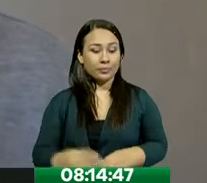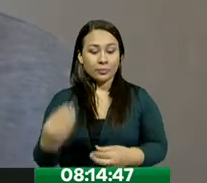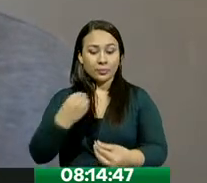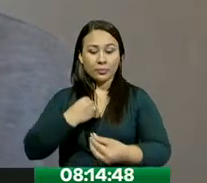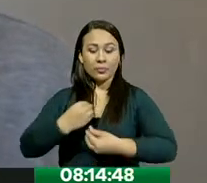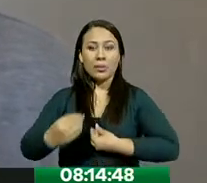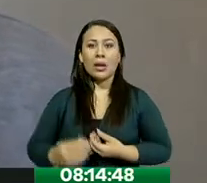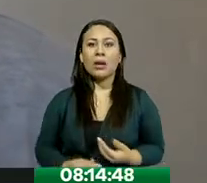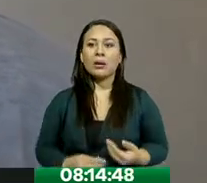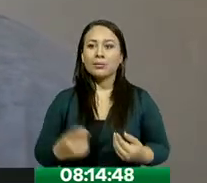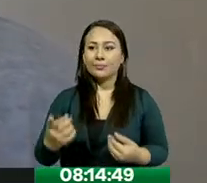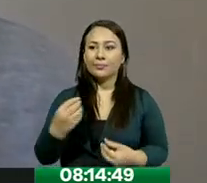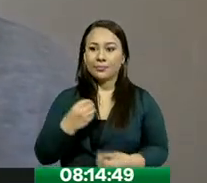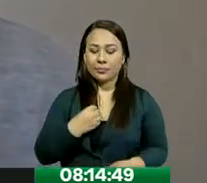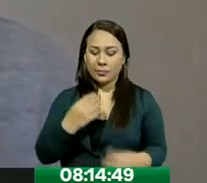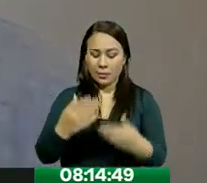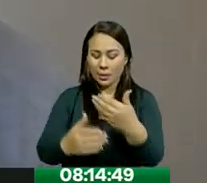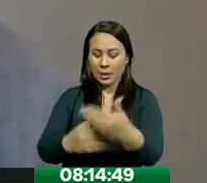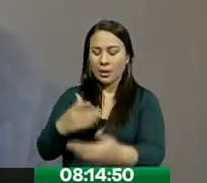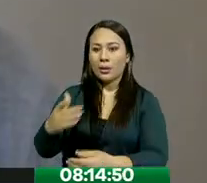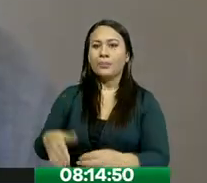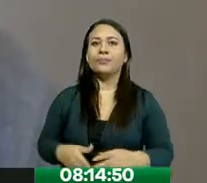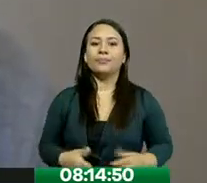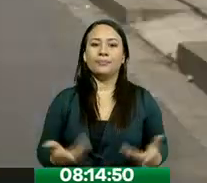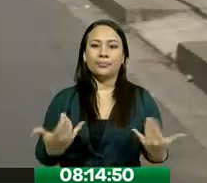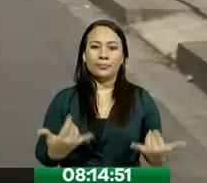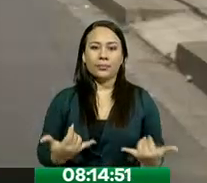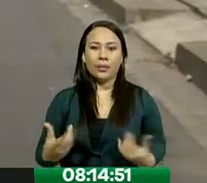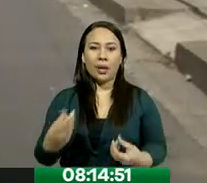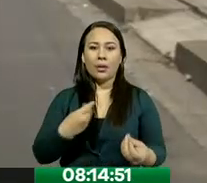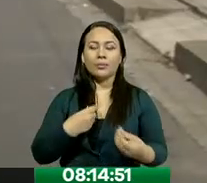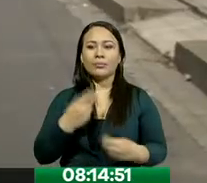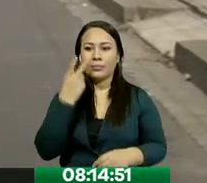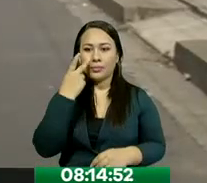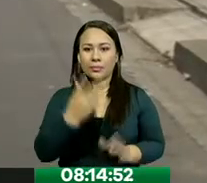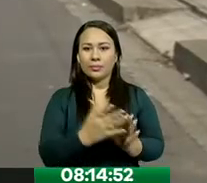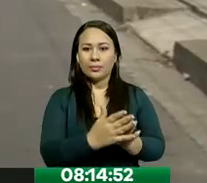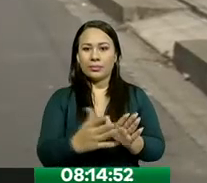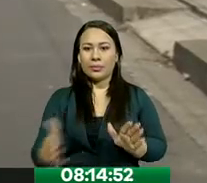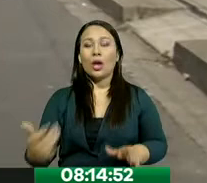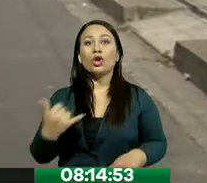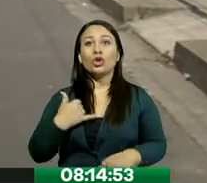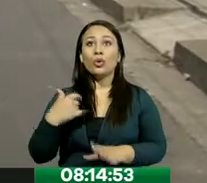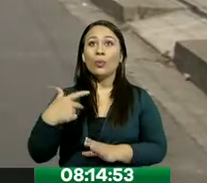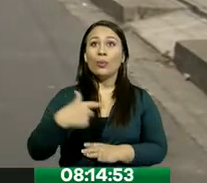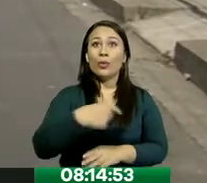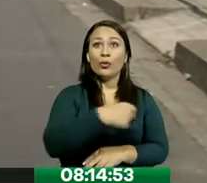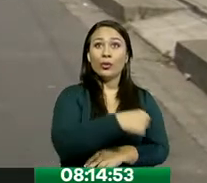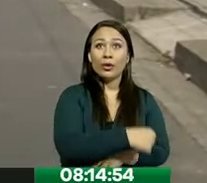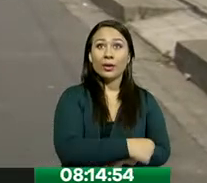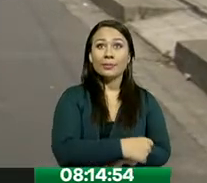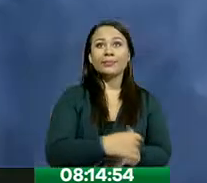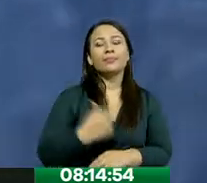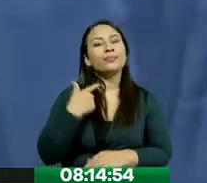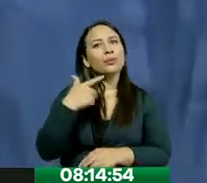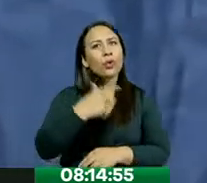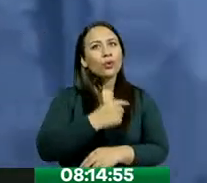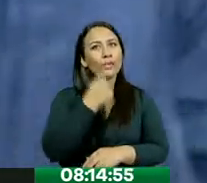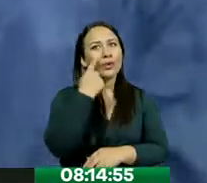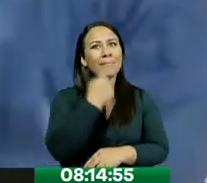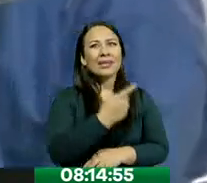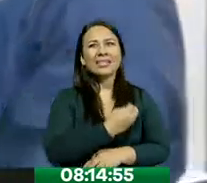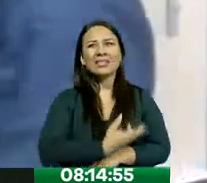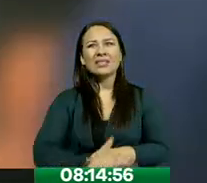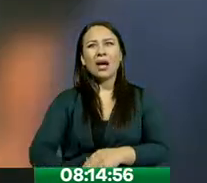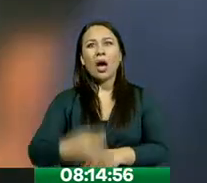Entonces, yo dije, no, yo no quiero tomar. Entonces, yo salí y me fui, entonces yo allá al frente. Se presume